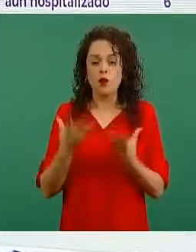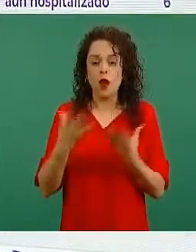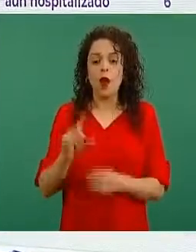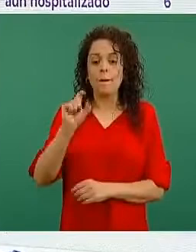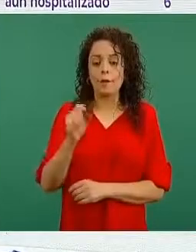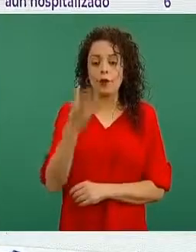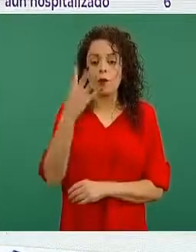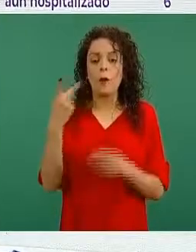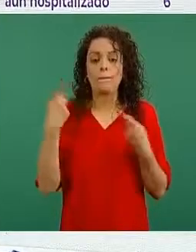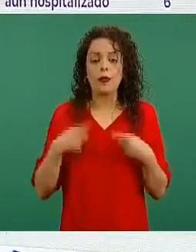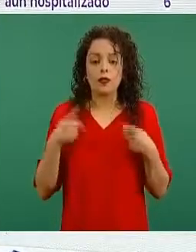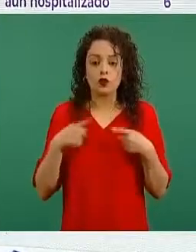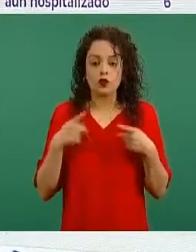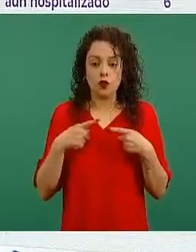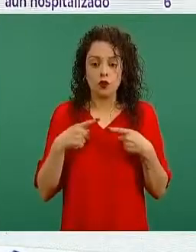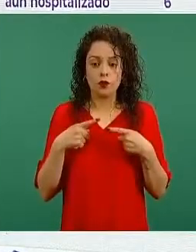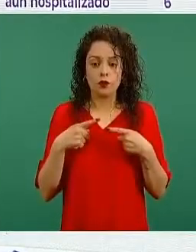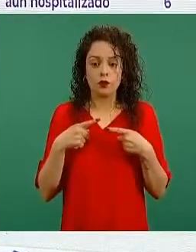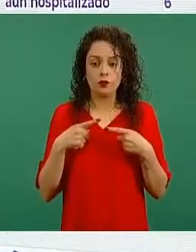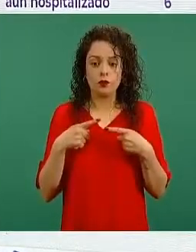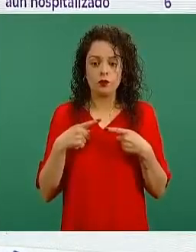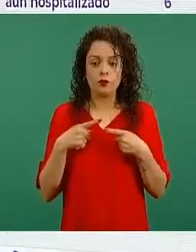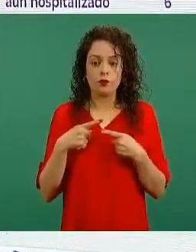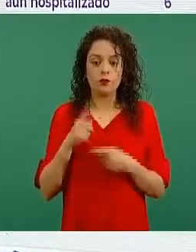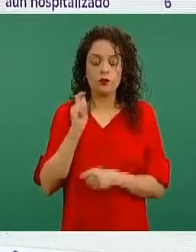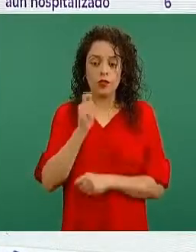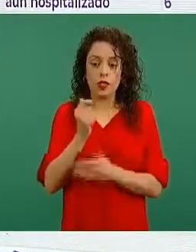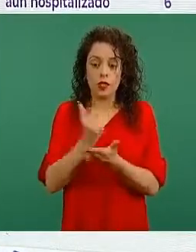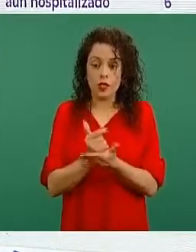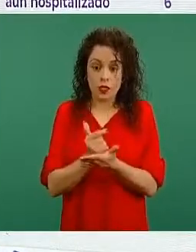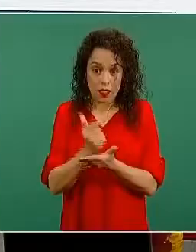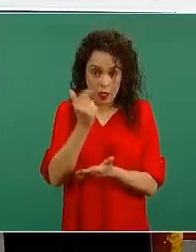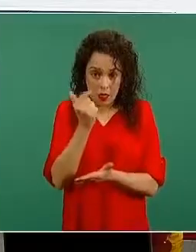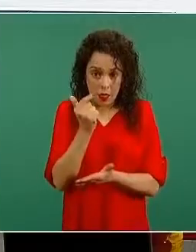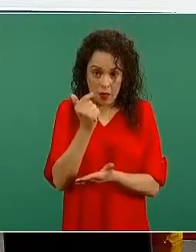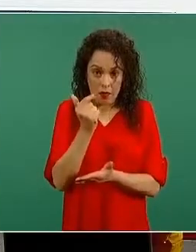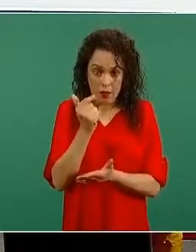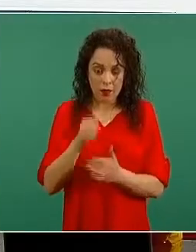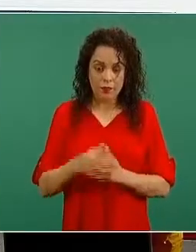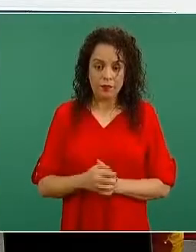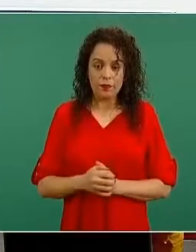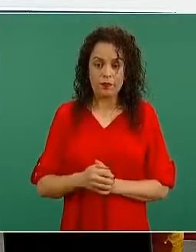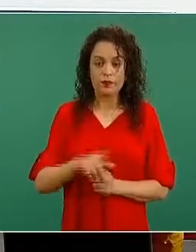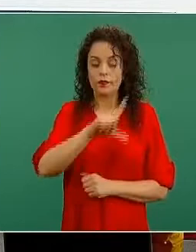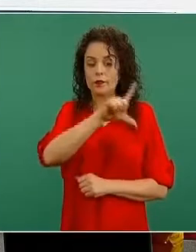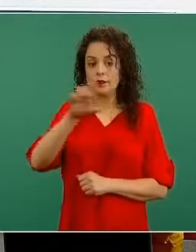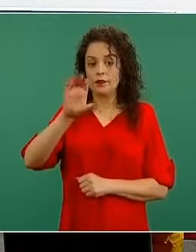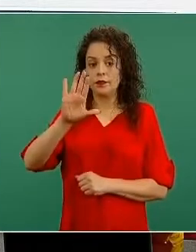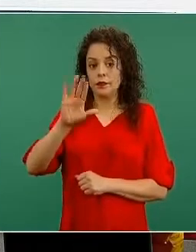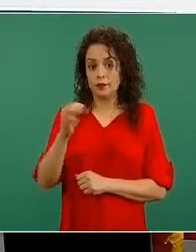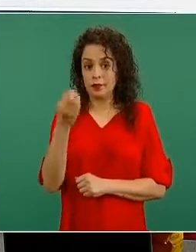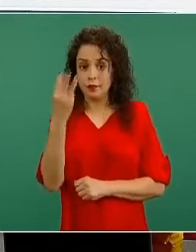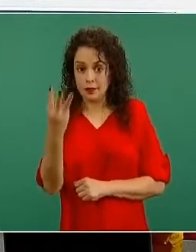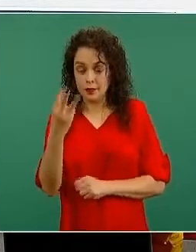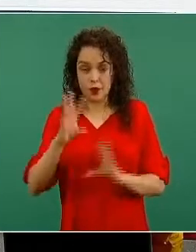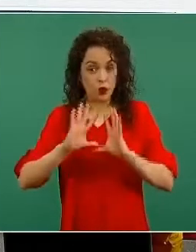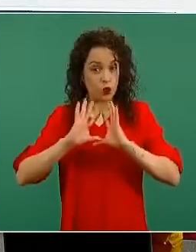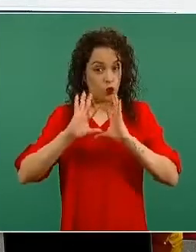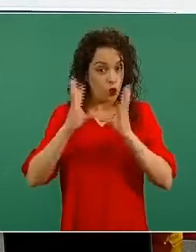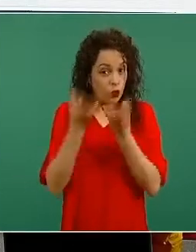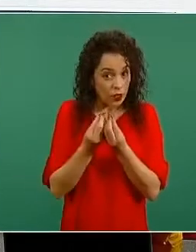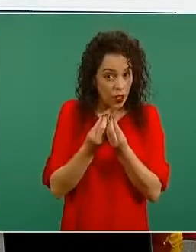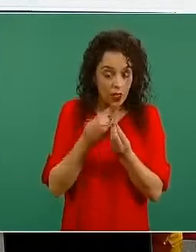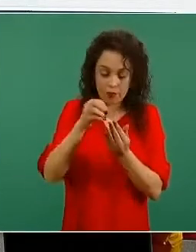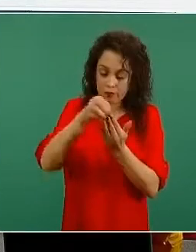24 personas en condición de enfermedad grave, evento grave, de las 753 en total que han